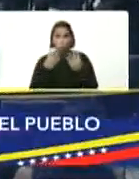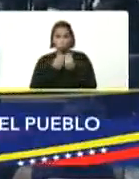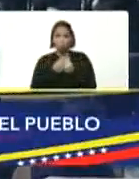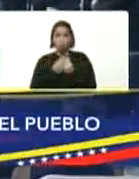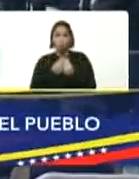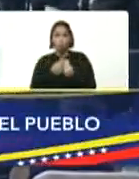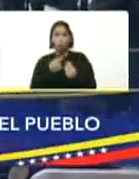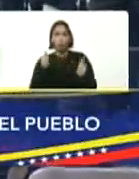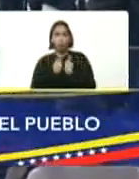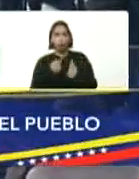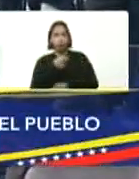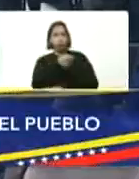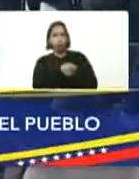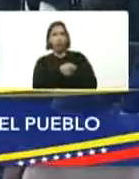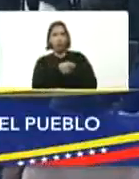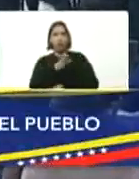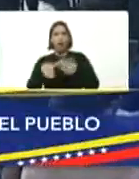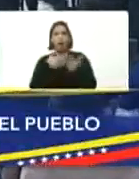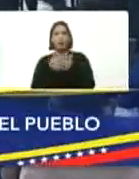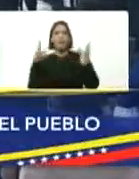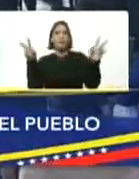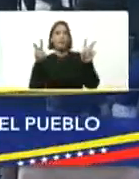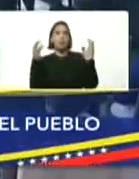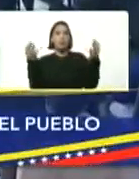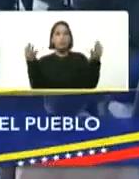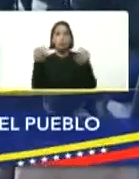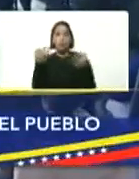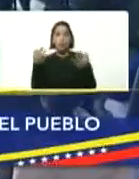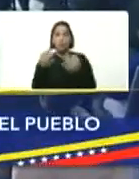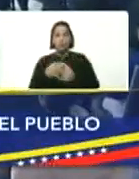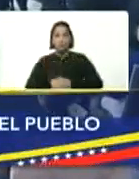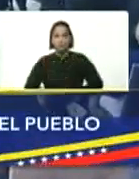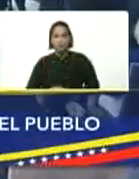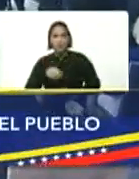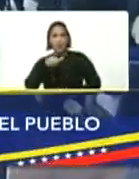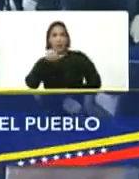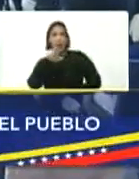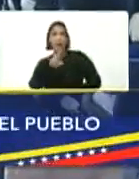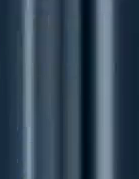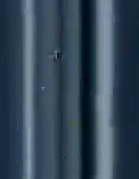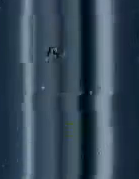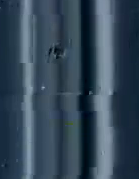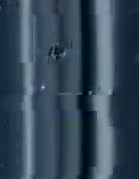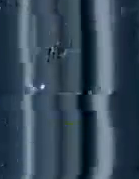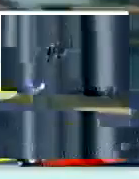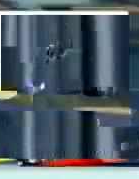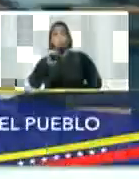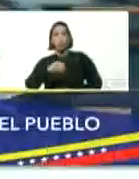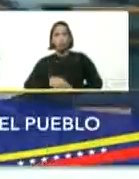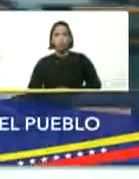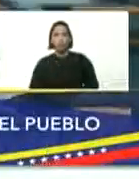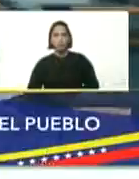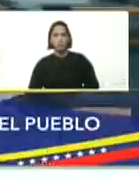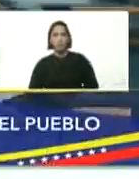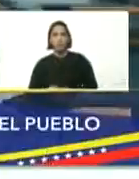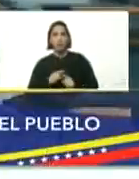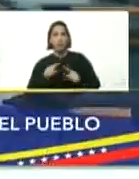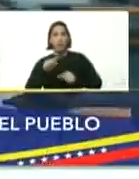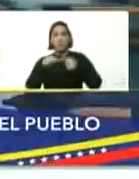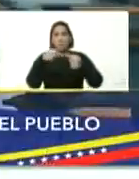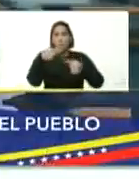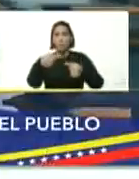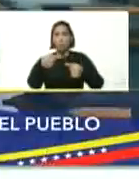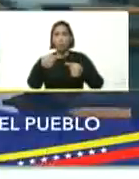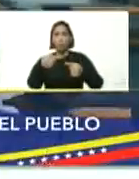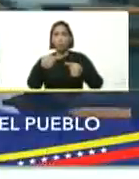usted, hasta la victoria siempre, Arturo Casal. Postdata, para la próxima